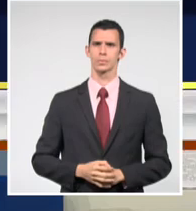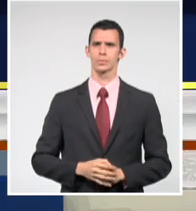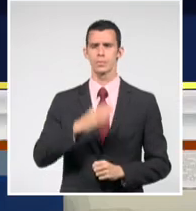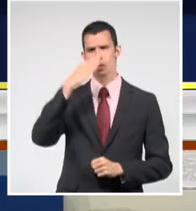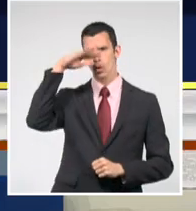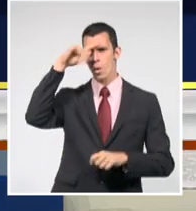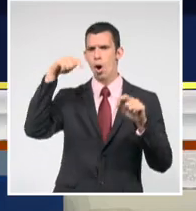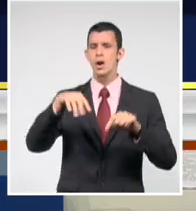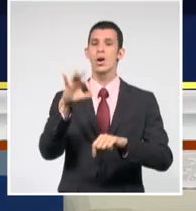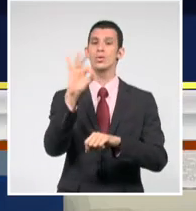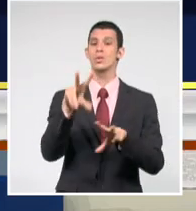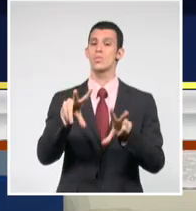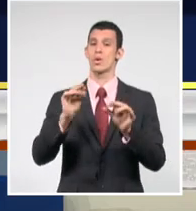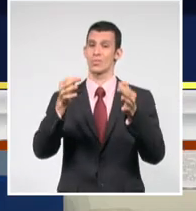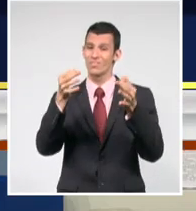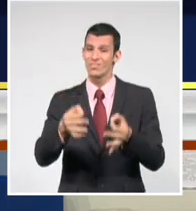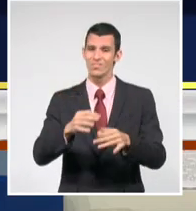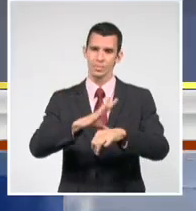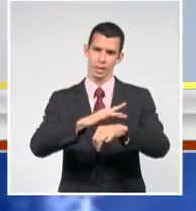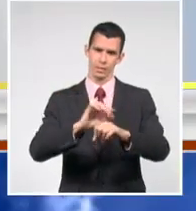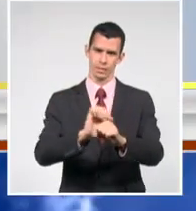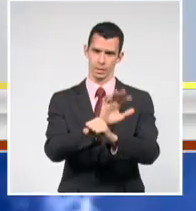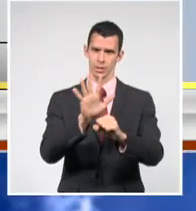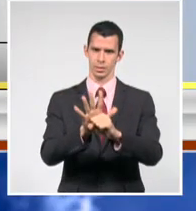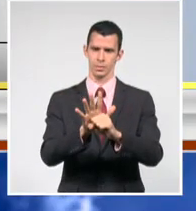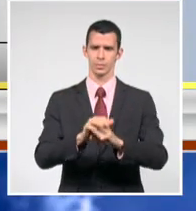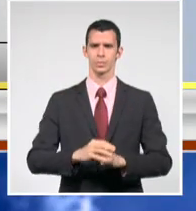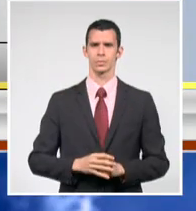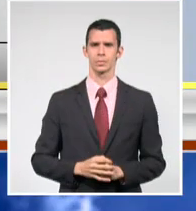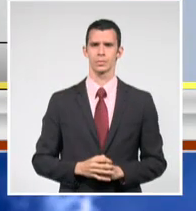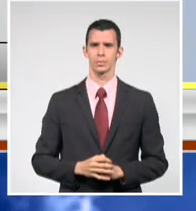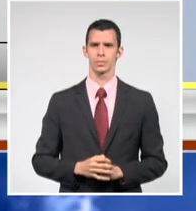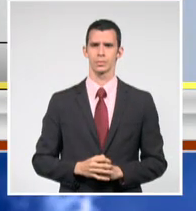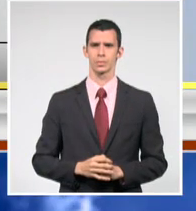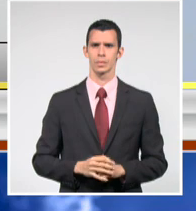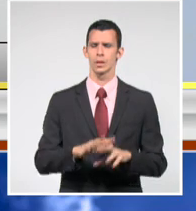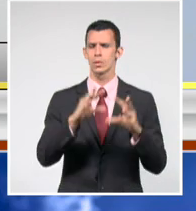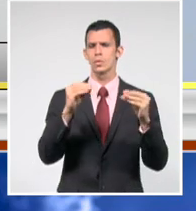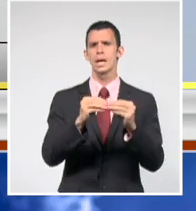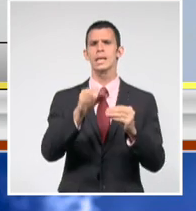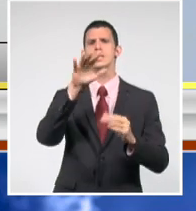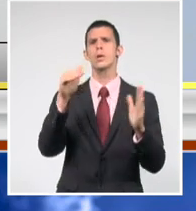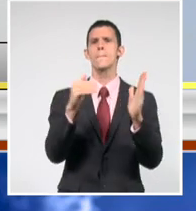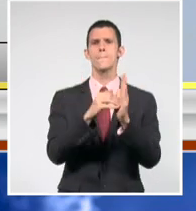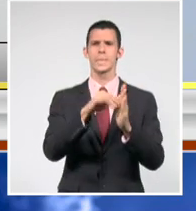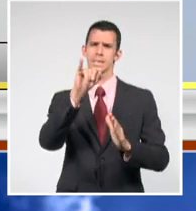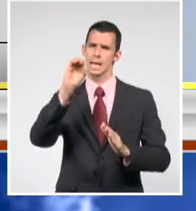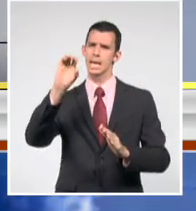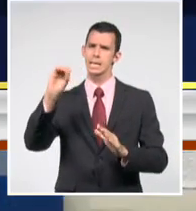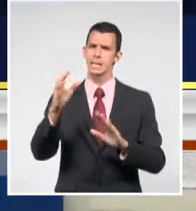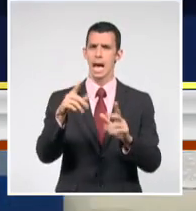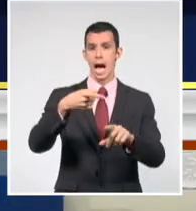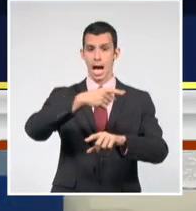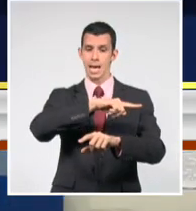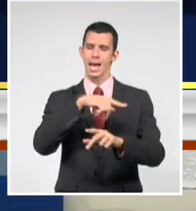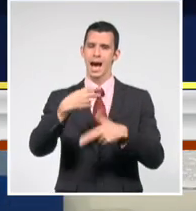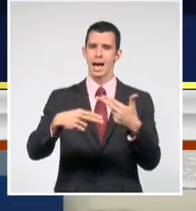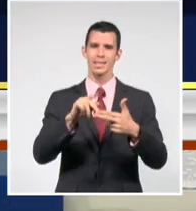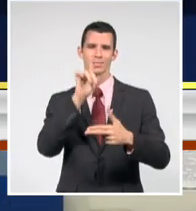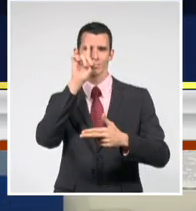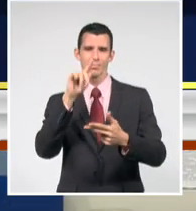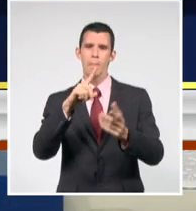8 nuevos casos positivos al SARS-CoV-2 de 5.691 muestras estudiadas en el día de ayer. Del